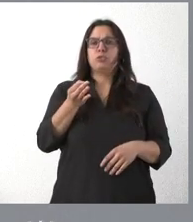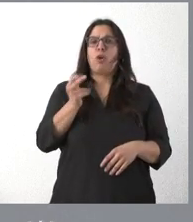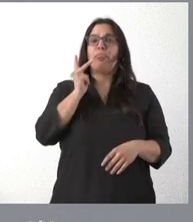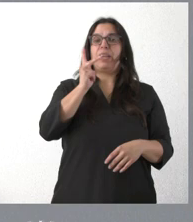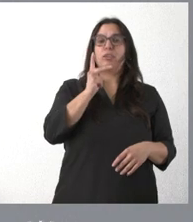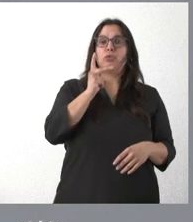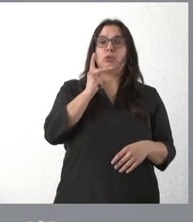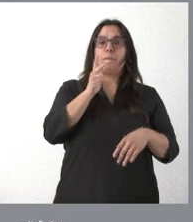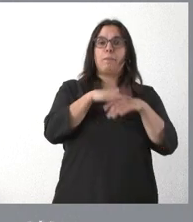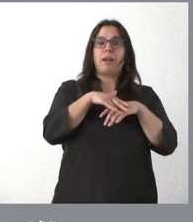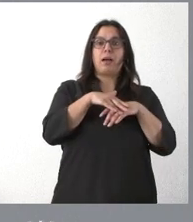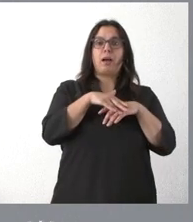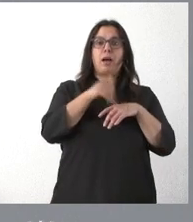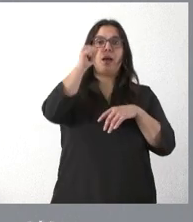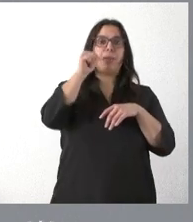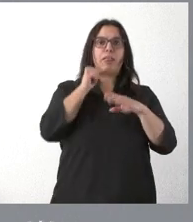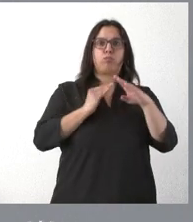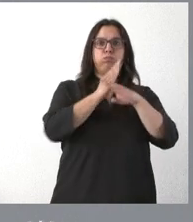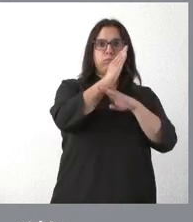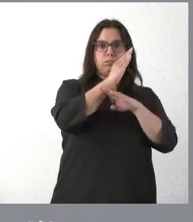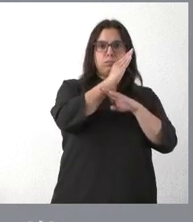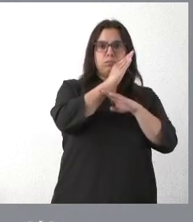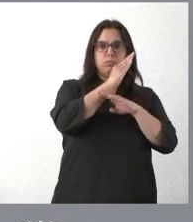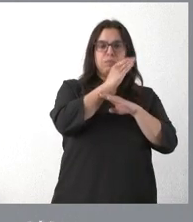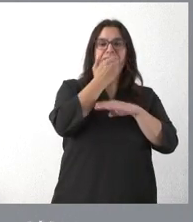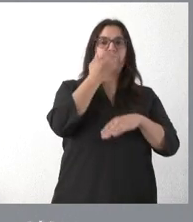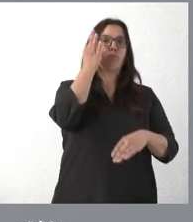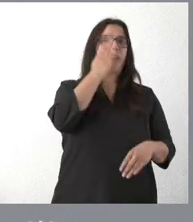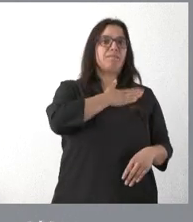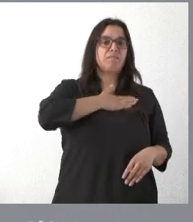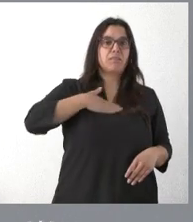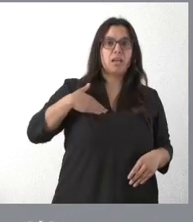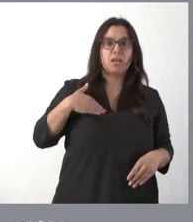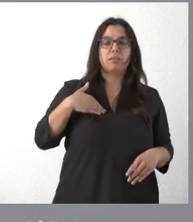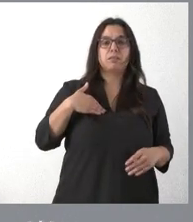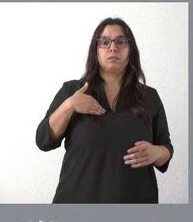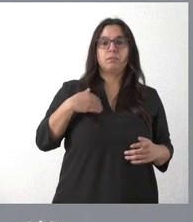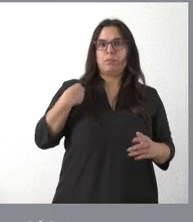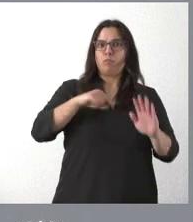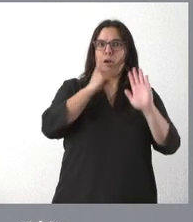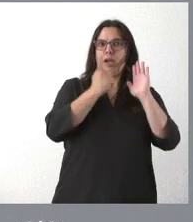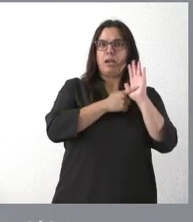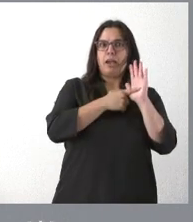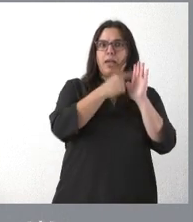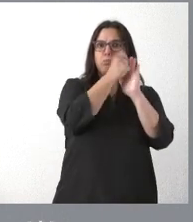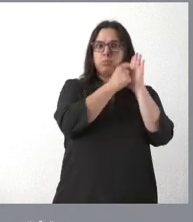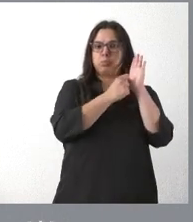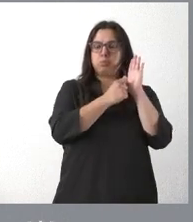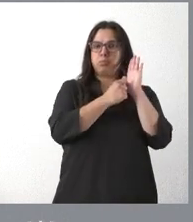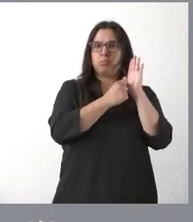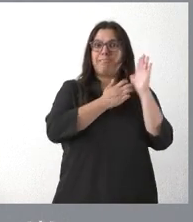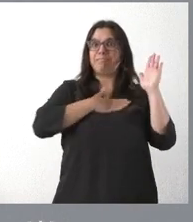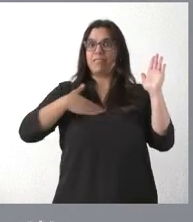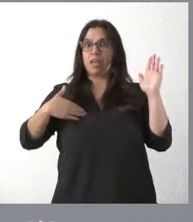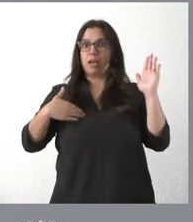voluntaria del embarazo para las mujeres que conforme a lo establecido en la ley así lo deseen